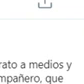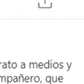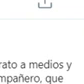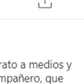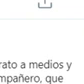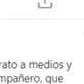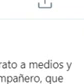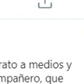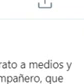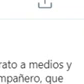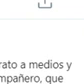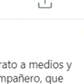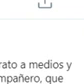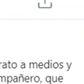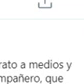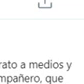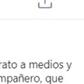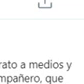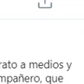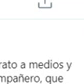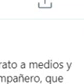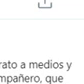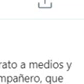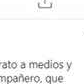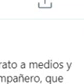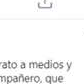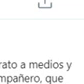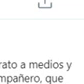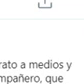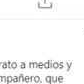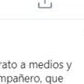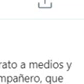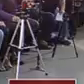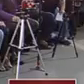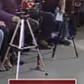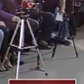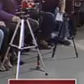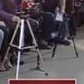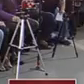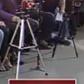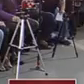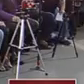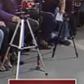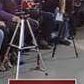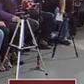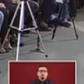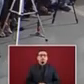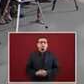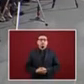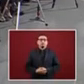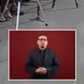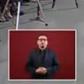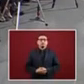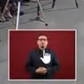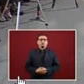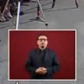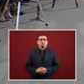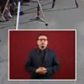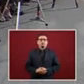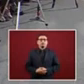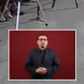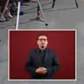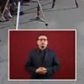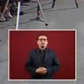bueno, se le iba a dar la libertad de expresión, pero que tampoco no estuviera gritoneando. Lo veíamos con casos como el reportero de TV Azteca,